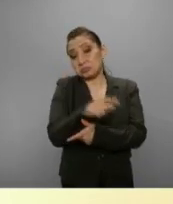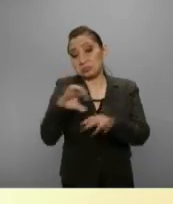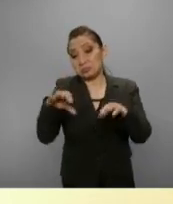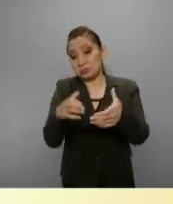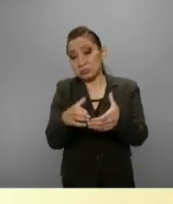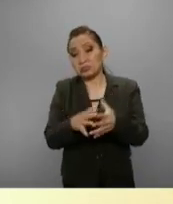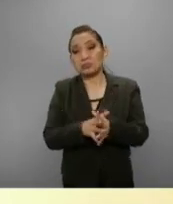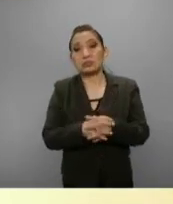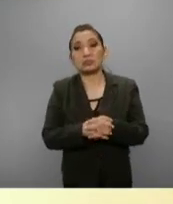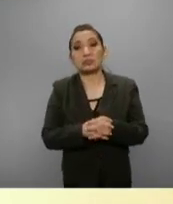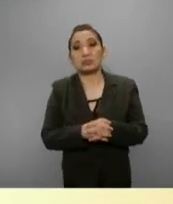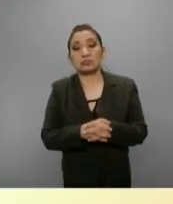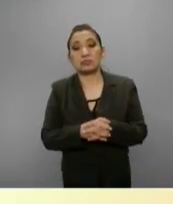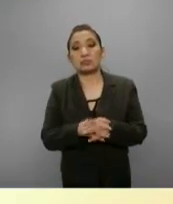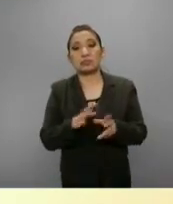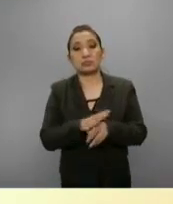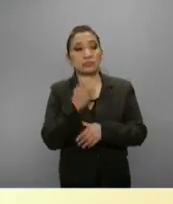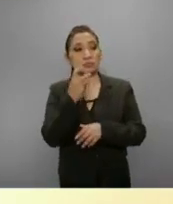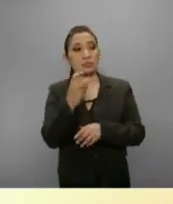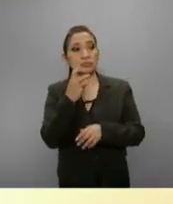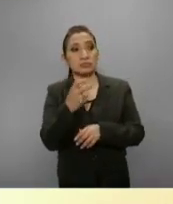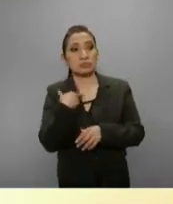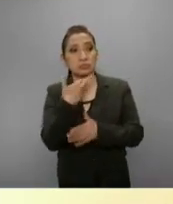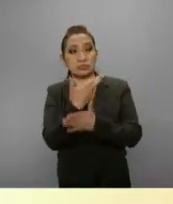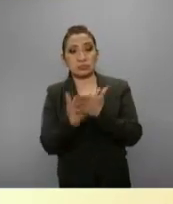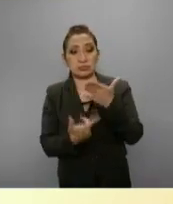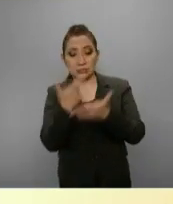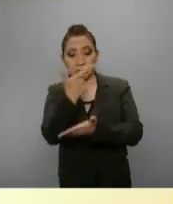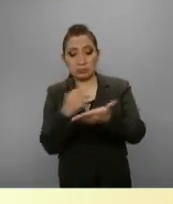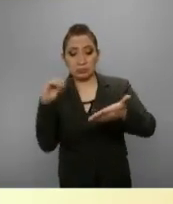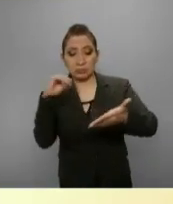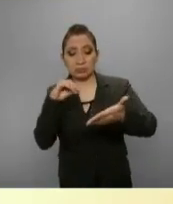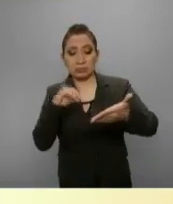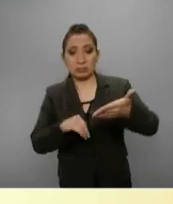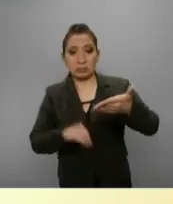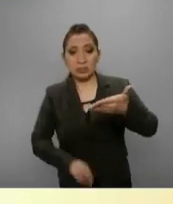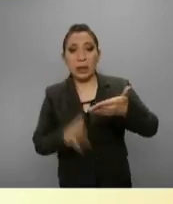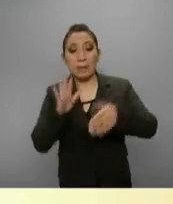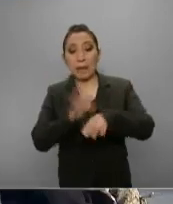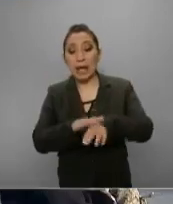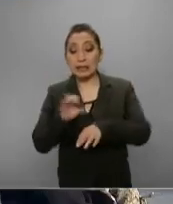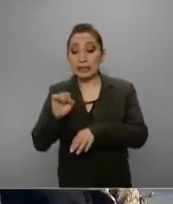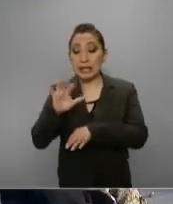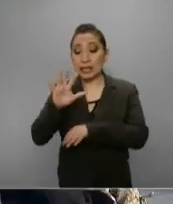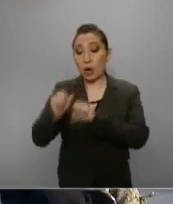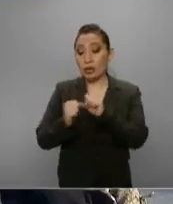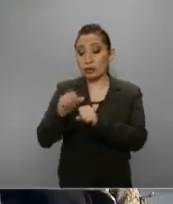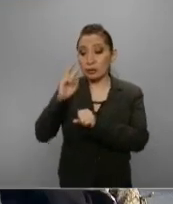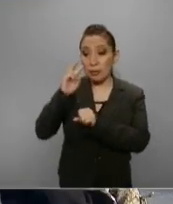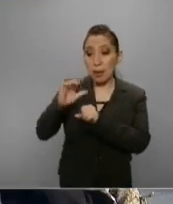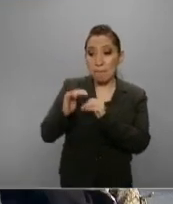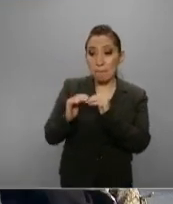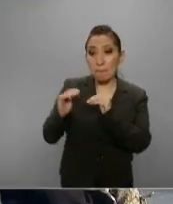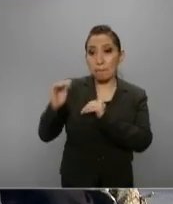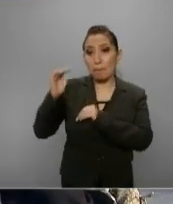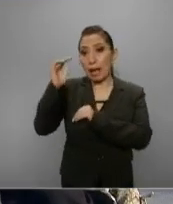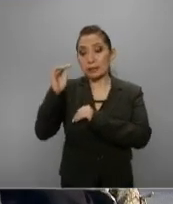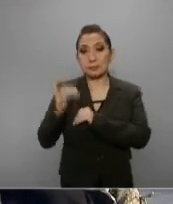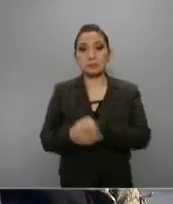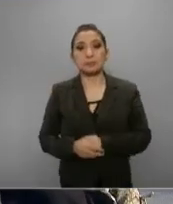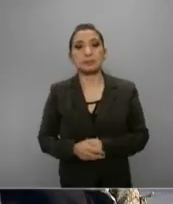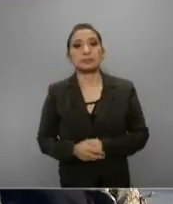en la comunidad, es la manera como se registra. Sin embargo, vemos que la carga de mayores de 65 rápidamente vuelve